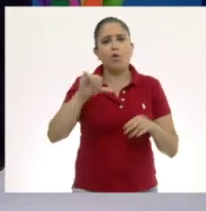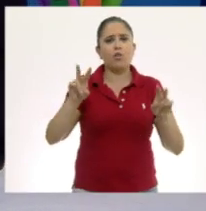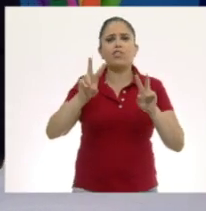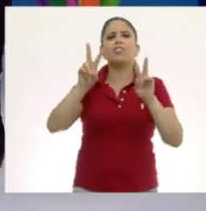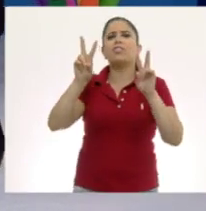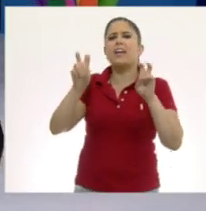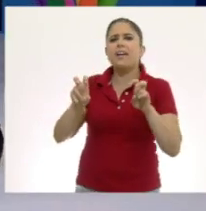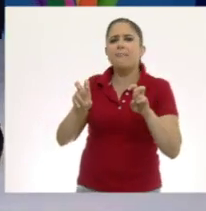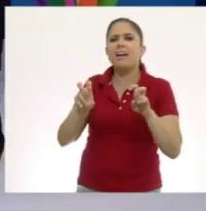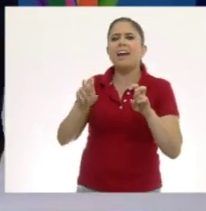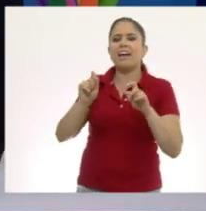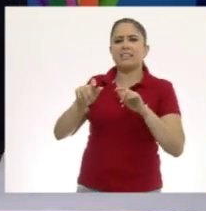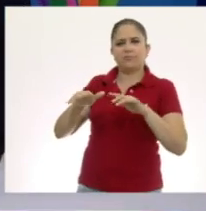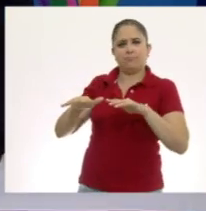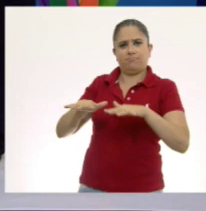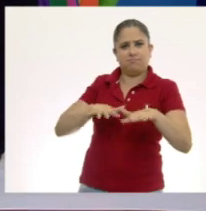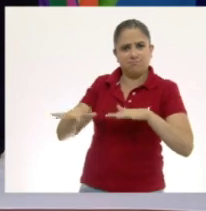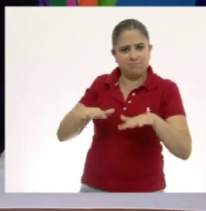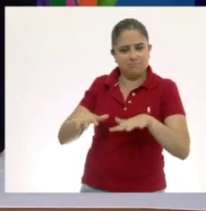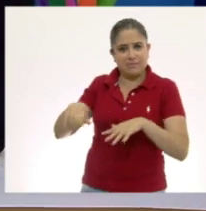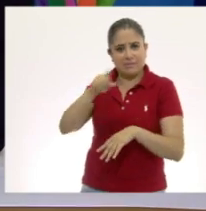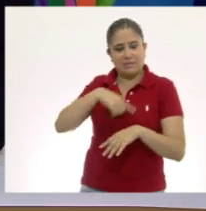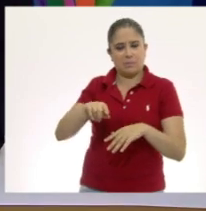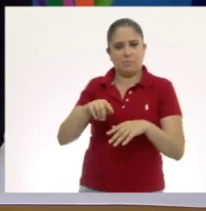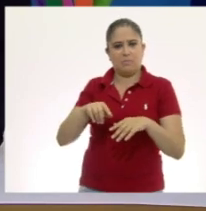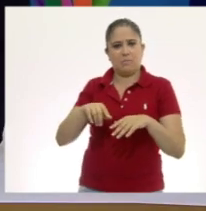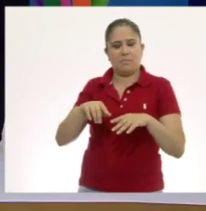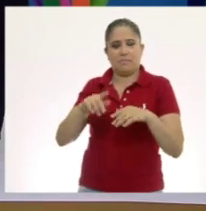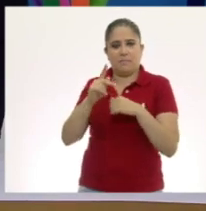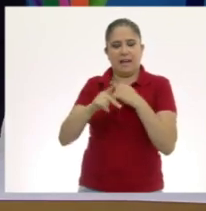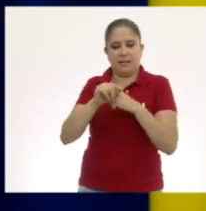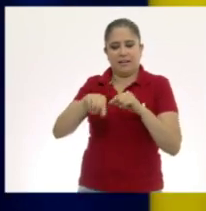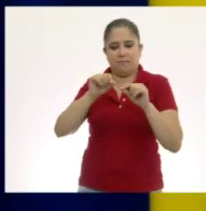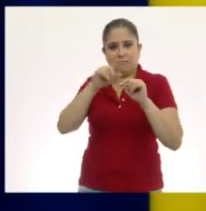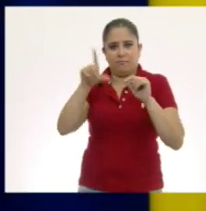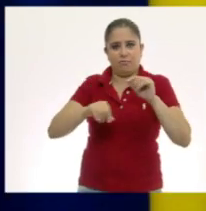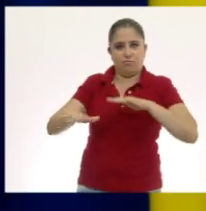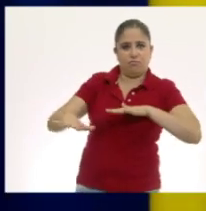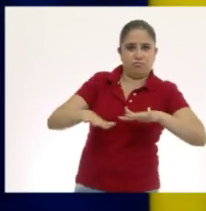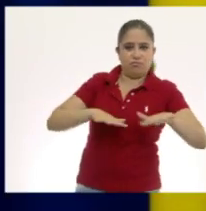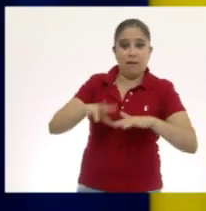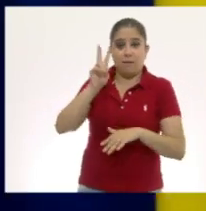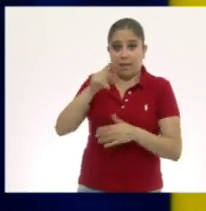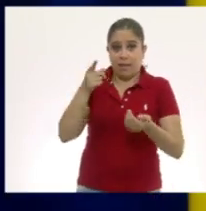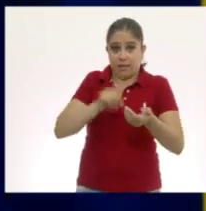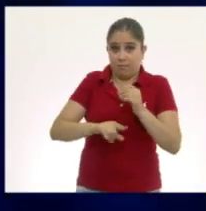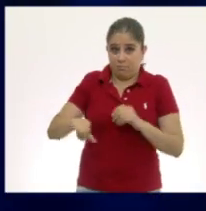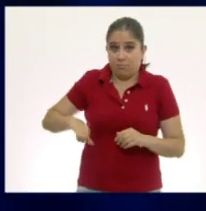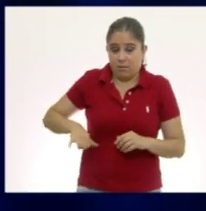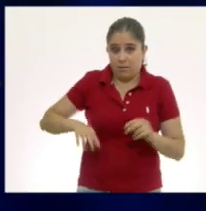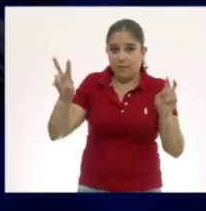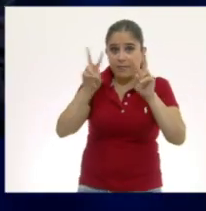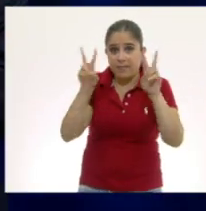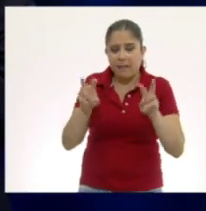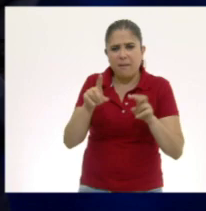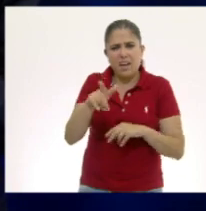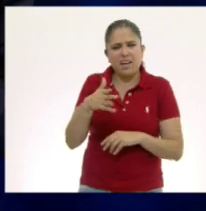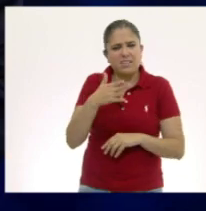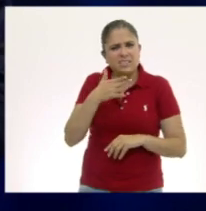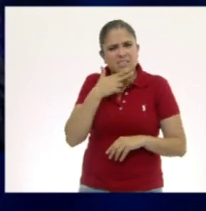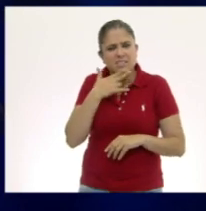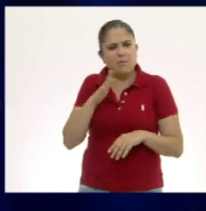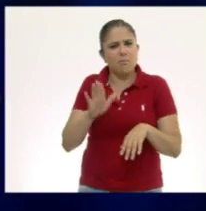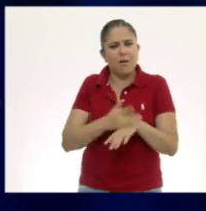de las regiones sísmicas de nuestro país. Que además es un tema muy interesante porque sirve como